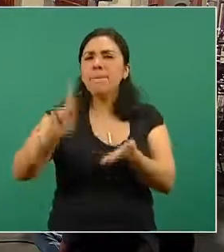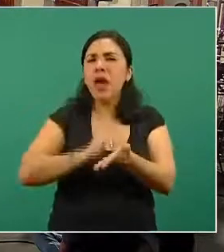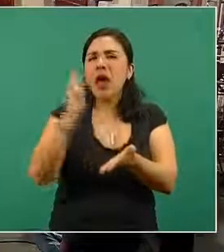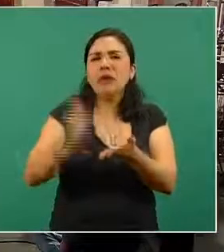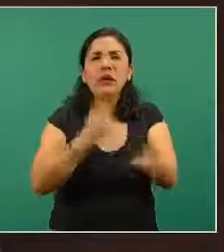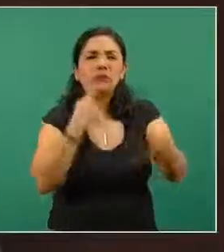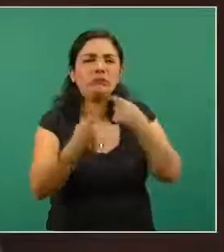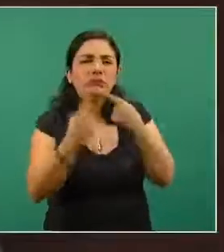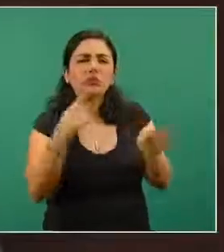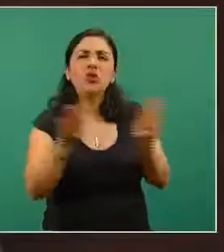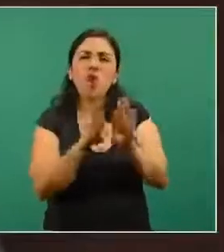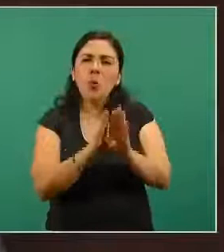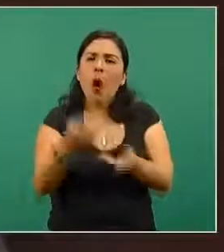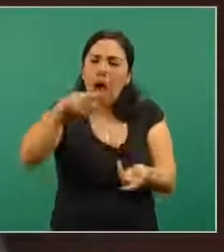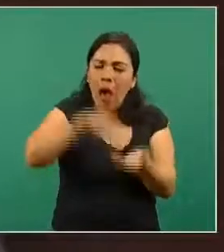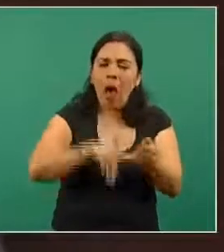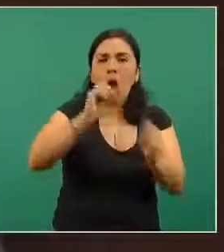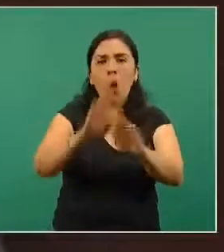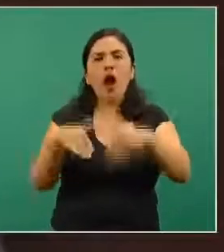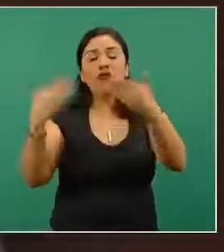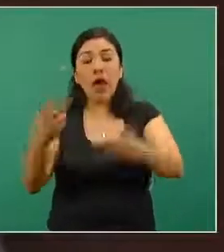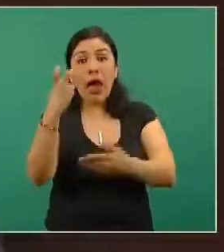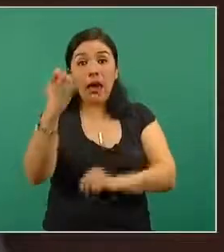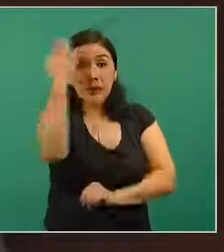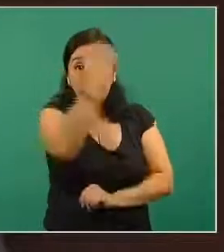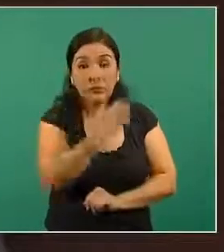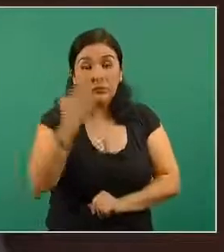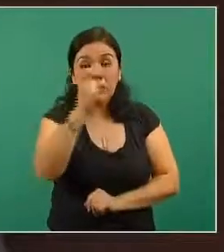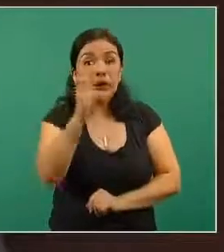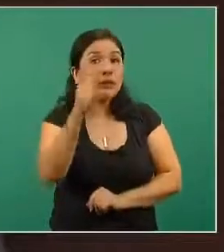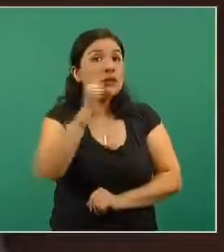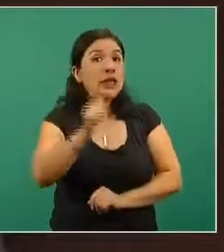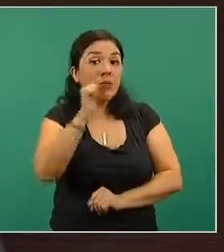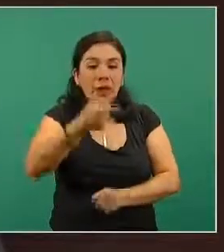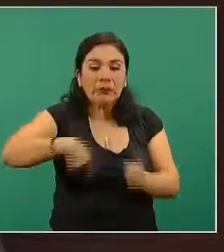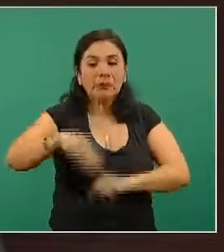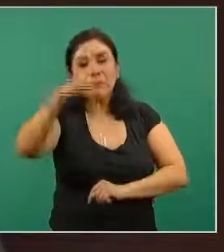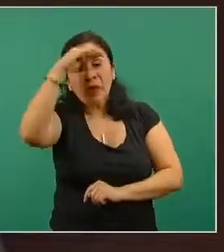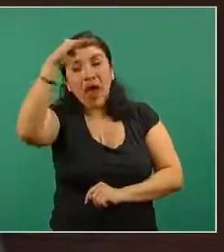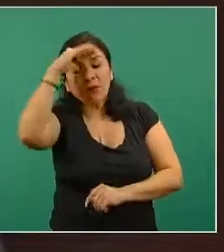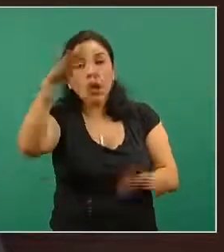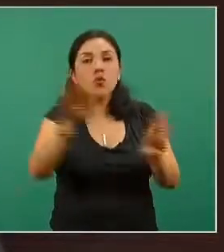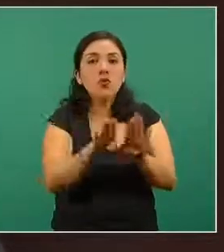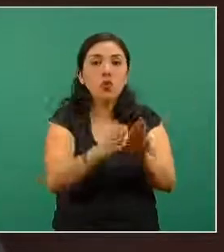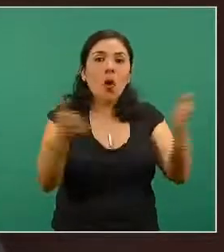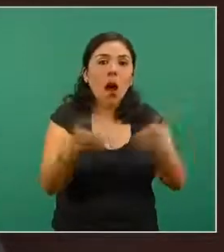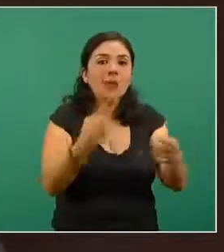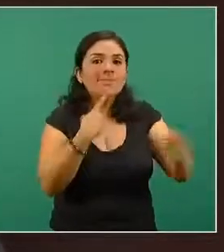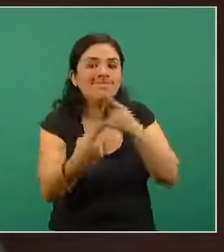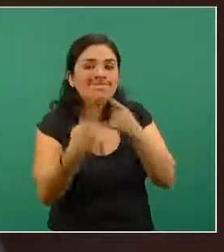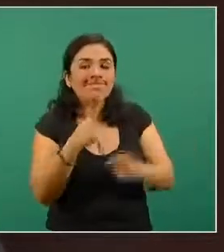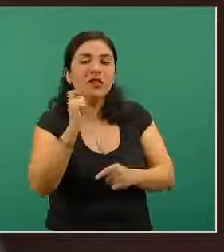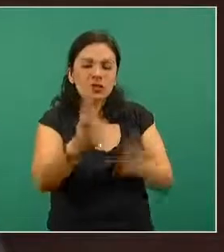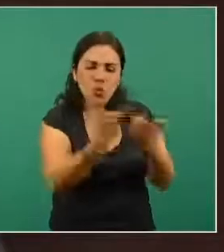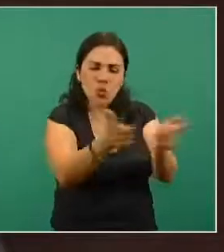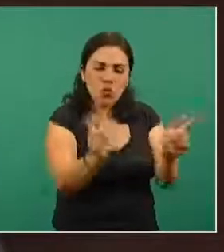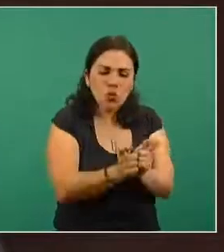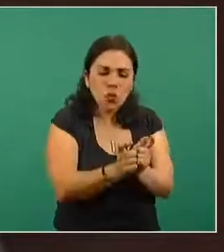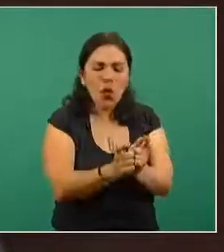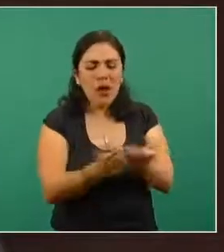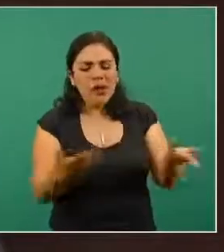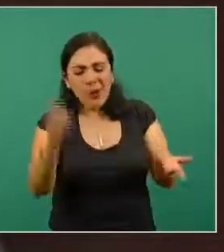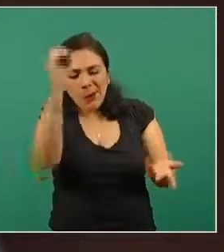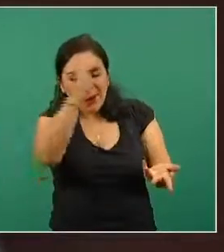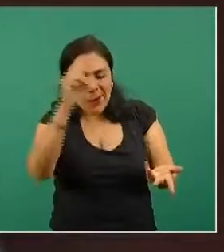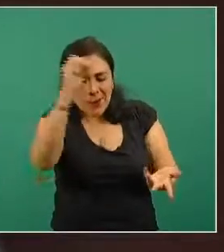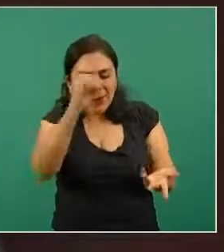tanto internos como externos, y esto es un balance que hemos hecho todos los días tenemos una discusión entre grupos, vemos qué